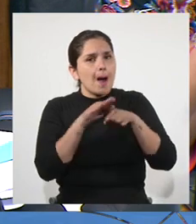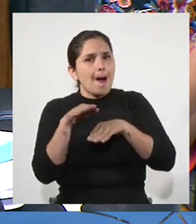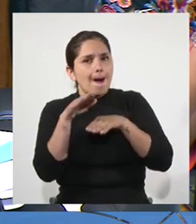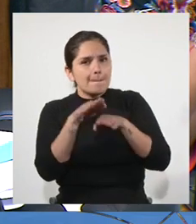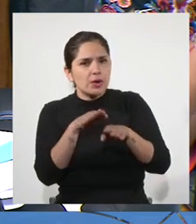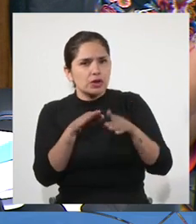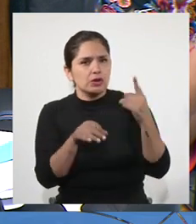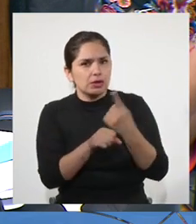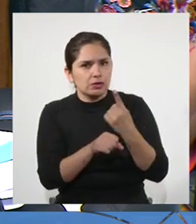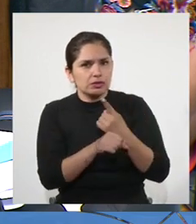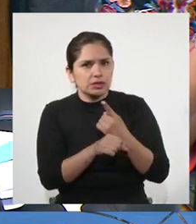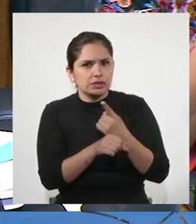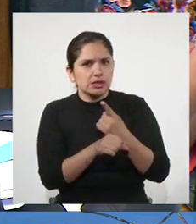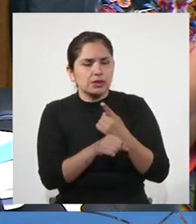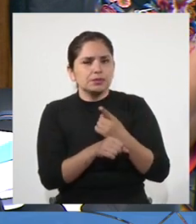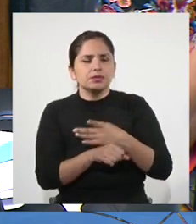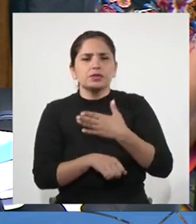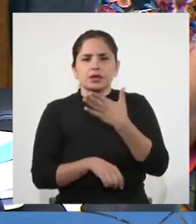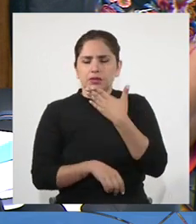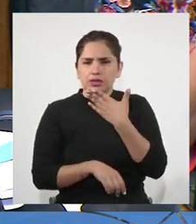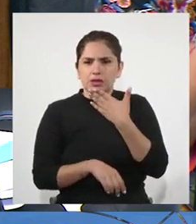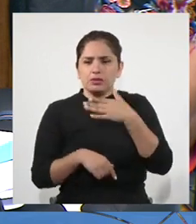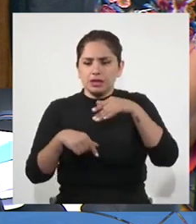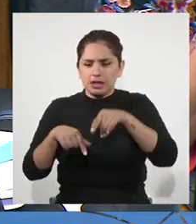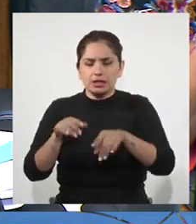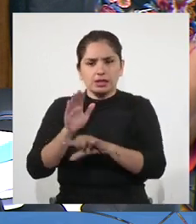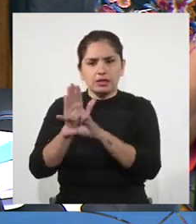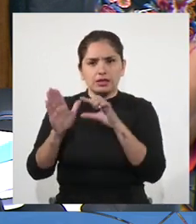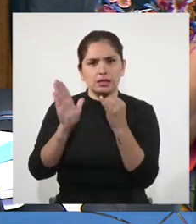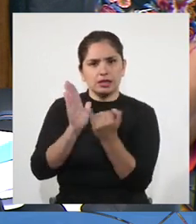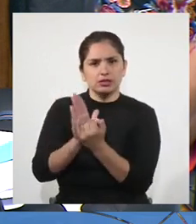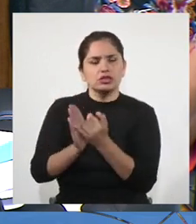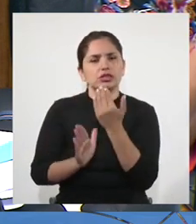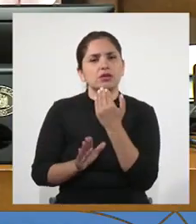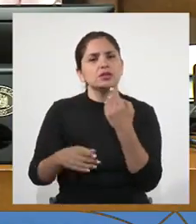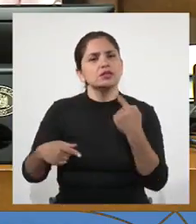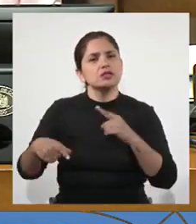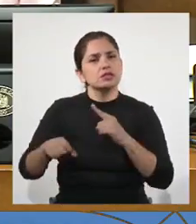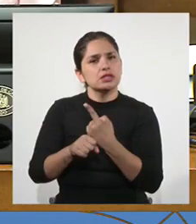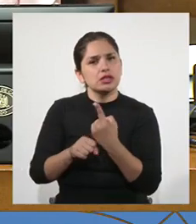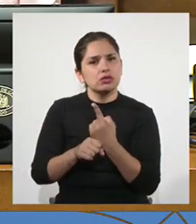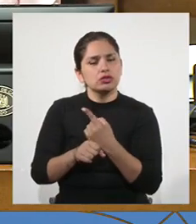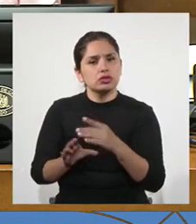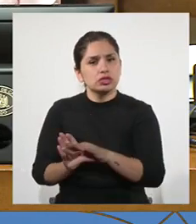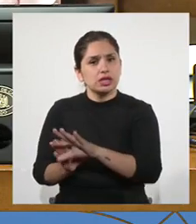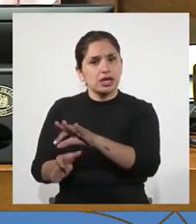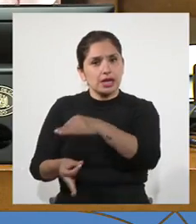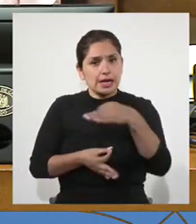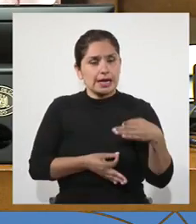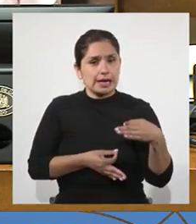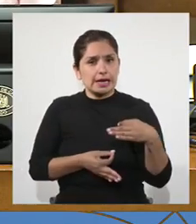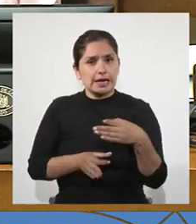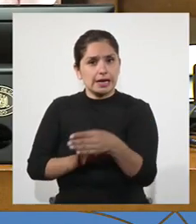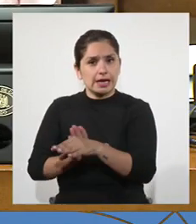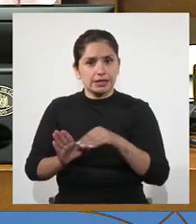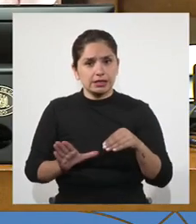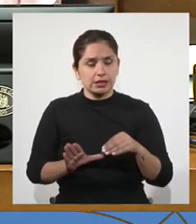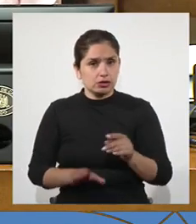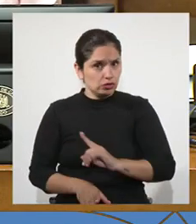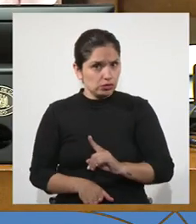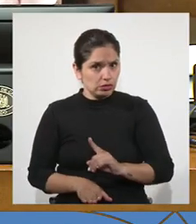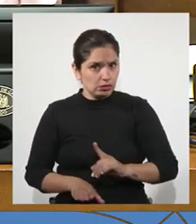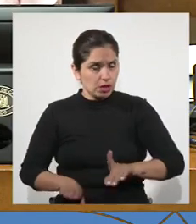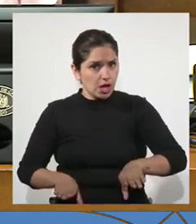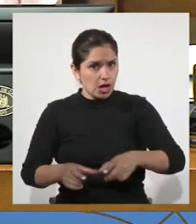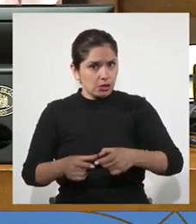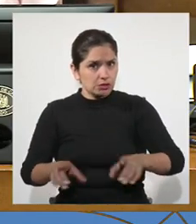mixta. Vamos a discutir en la mixta, espero también esta indicación. ¿La retira entonces? No, pues la queremos discutir en la mixta,